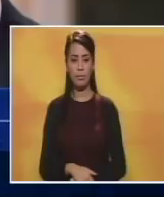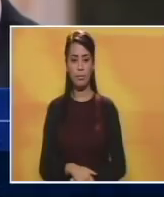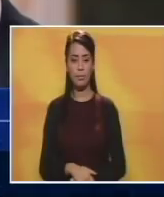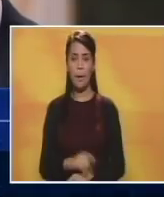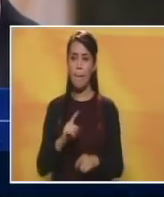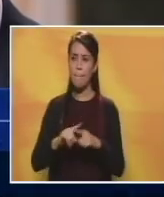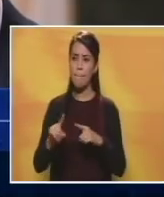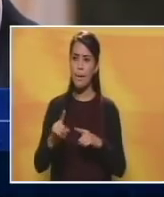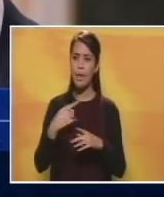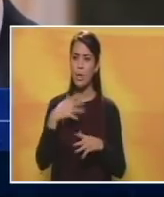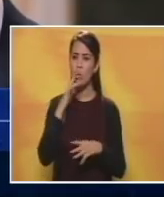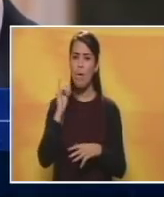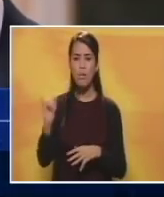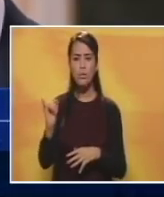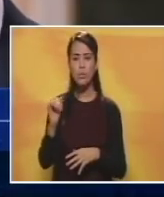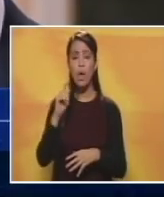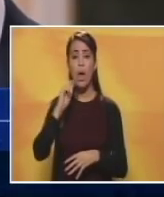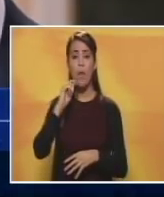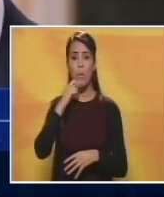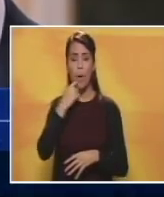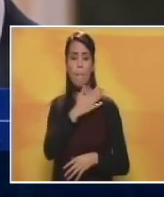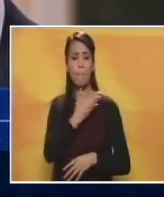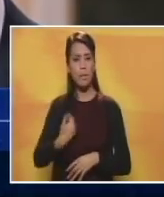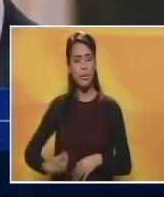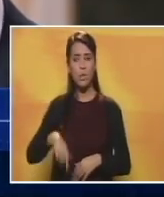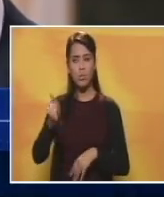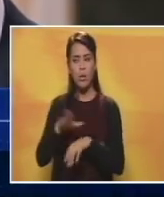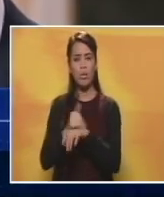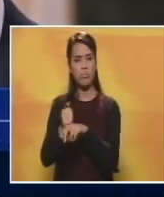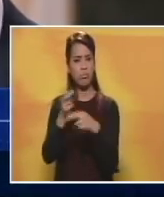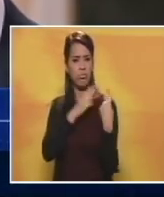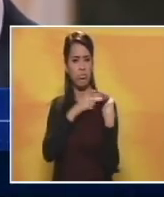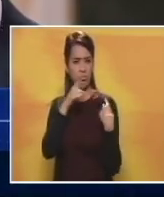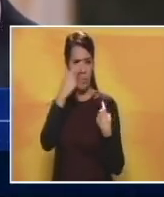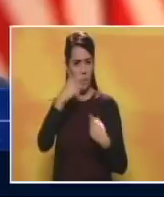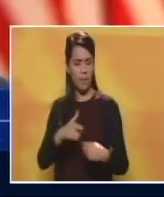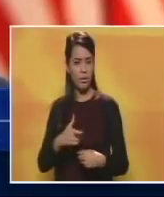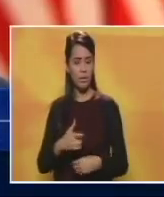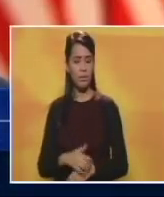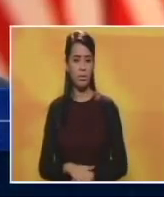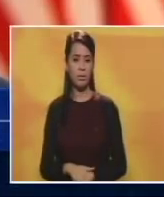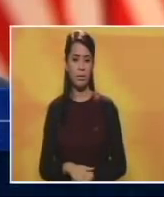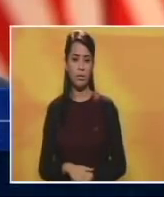Pero no ha denunciado a Putin específicamente. ¿Usted lo responsabiliza de manera personal?